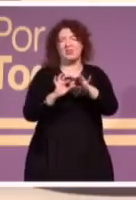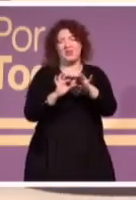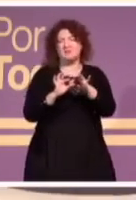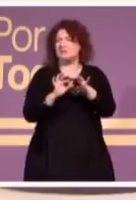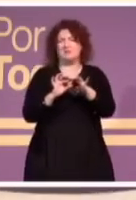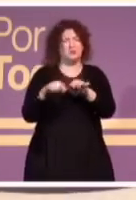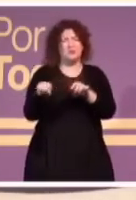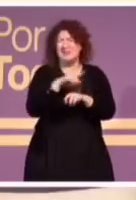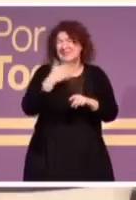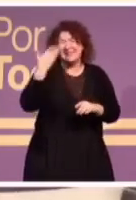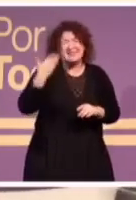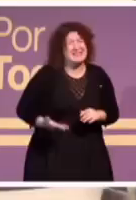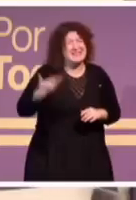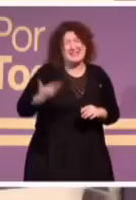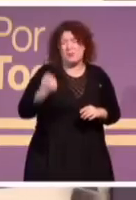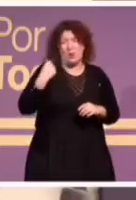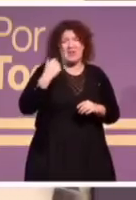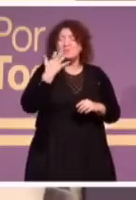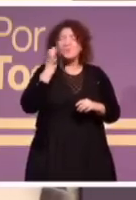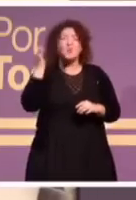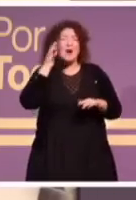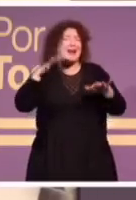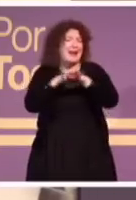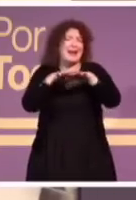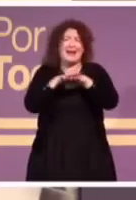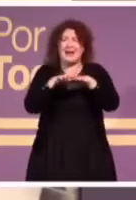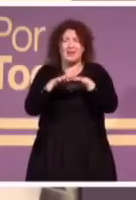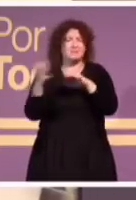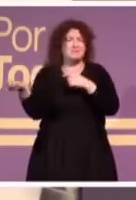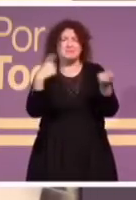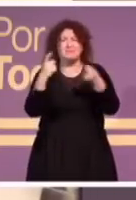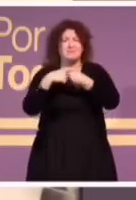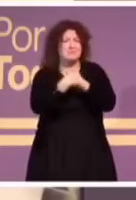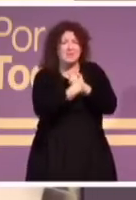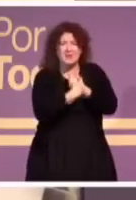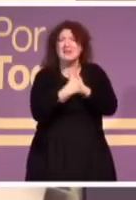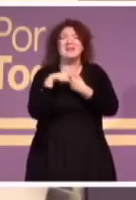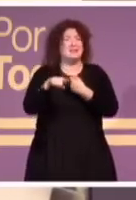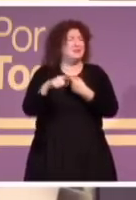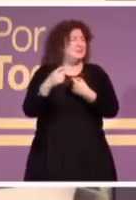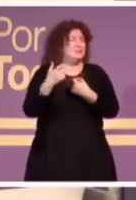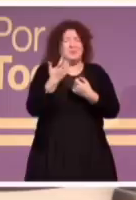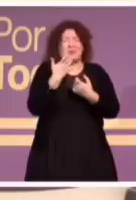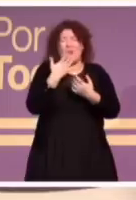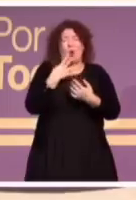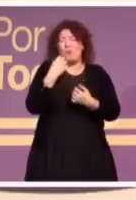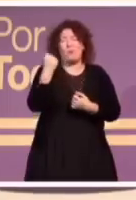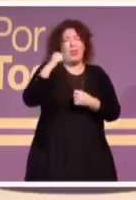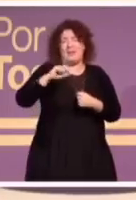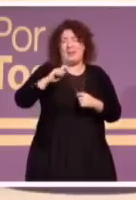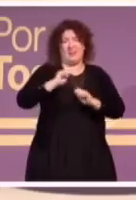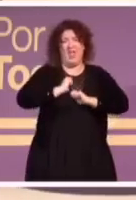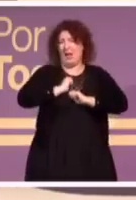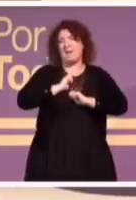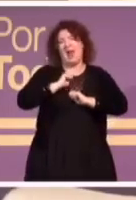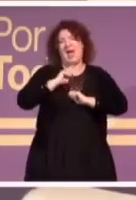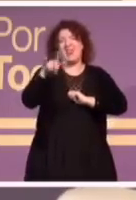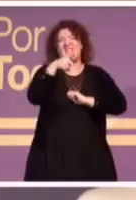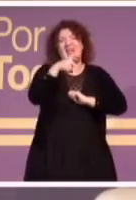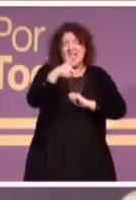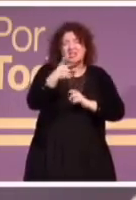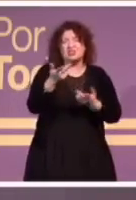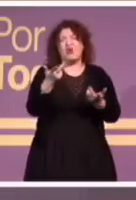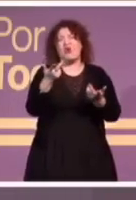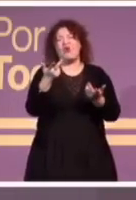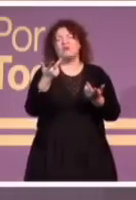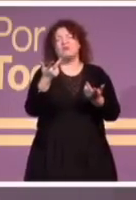más poderosa, las redes de mujeres, la herramienta más poderosa que tenemos para conquistar nuestros derechos y también